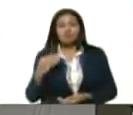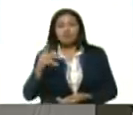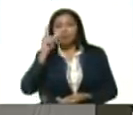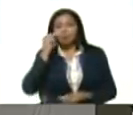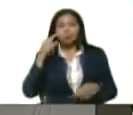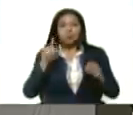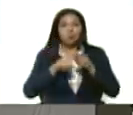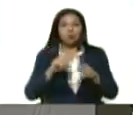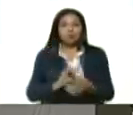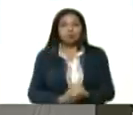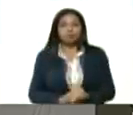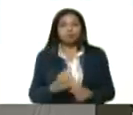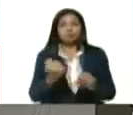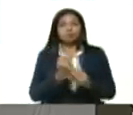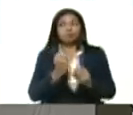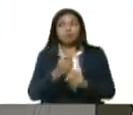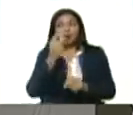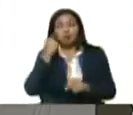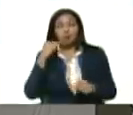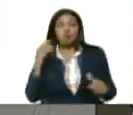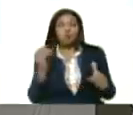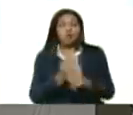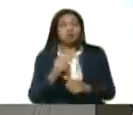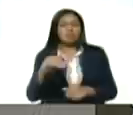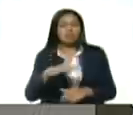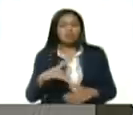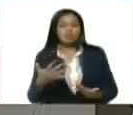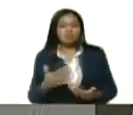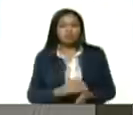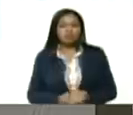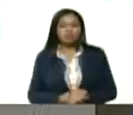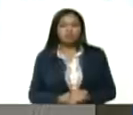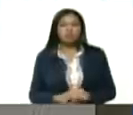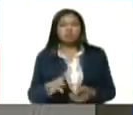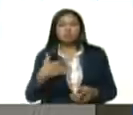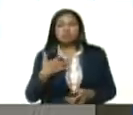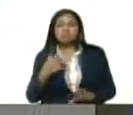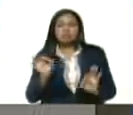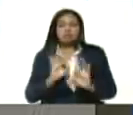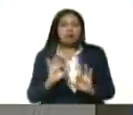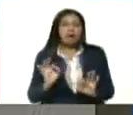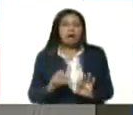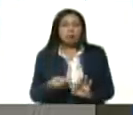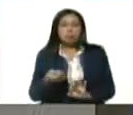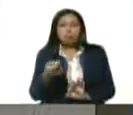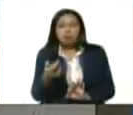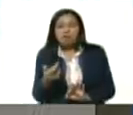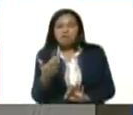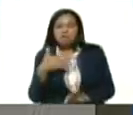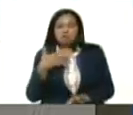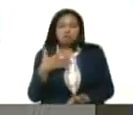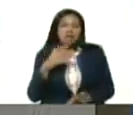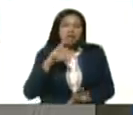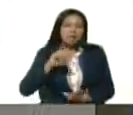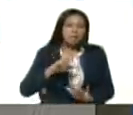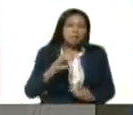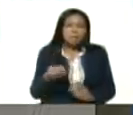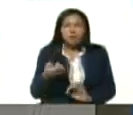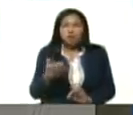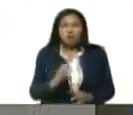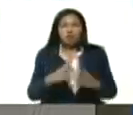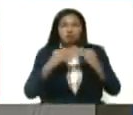y de los trabajadores se encuentran o asintomáticos o con síntomas muy leves y todos y todas